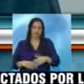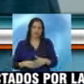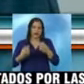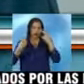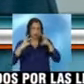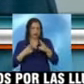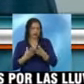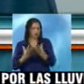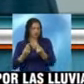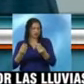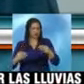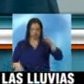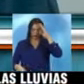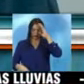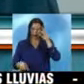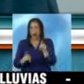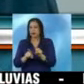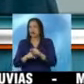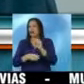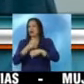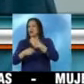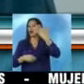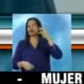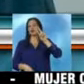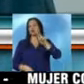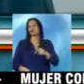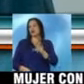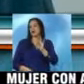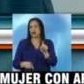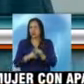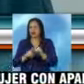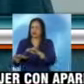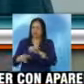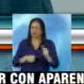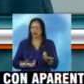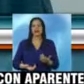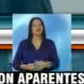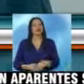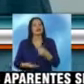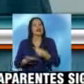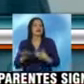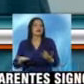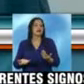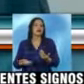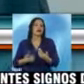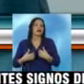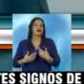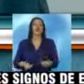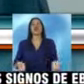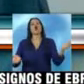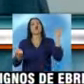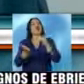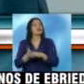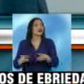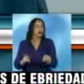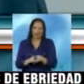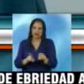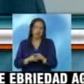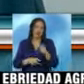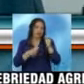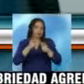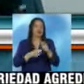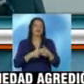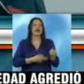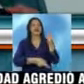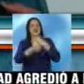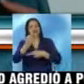que han estado ahí, pero así como el año 2009 también había, se hizo el desalojo, ¿qué es lo que no puede asegurar que vuelva a pasar lo mismo que el año 2009? Es decir, que las personas vuelvan a regresar